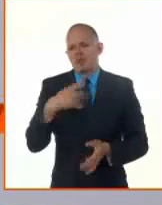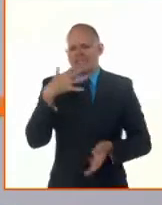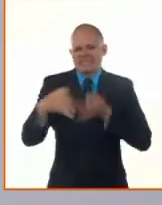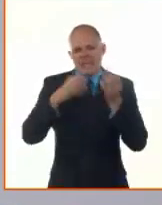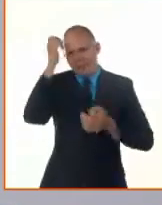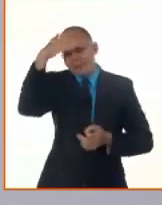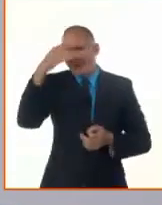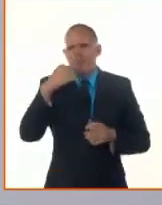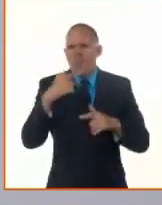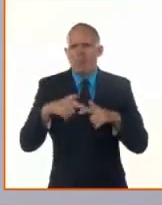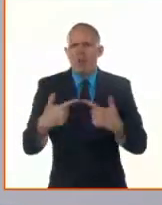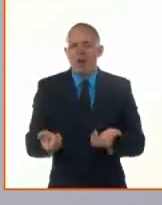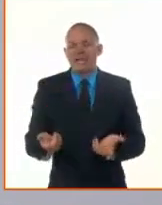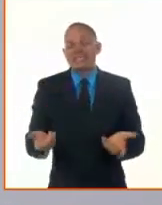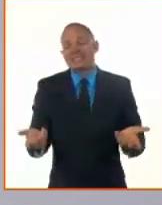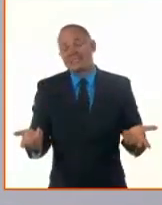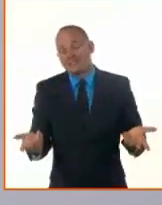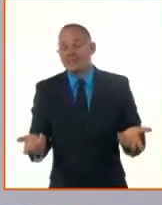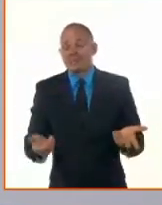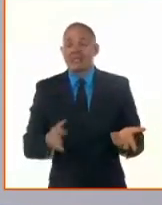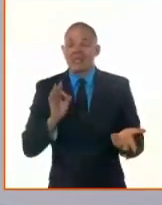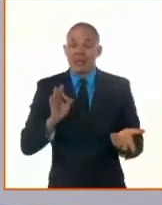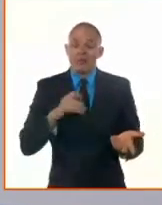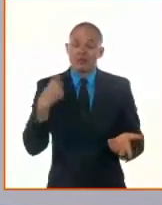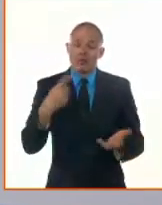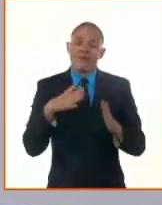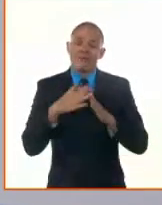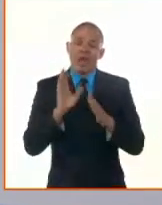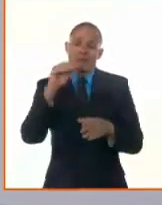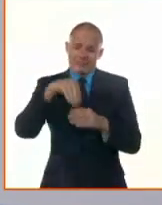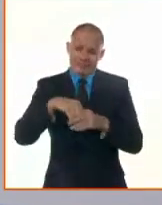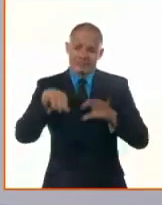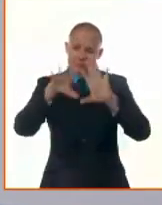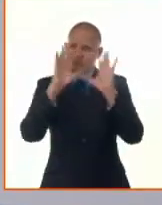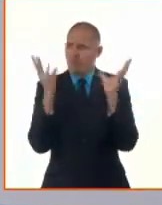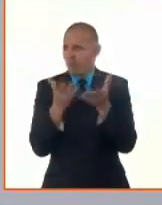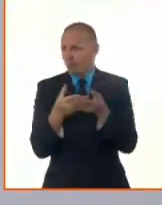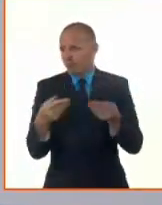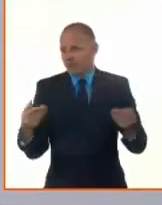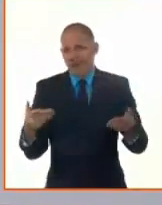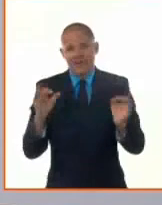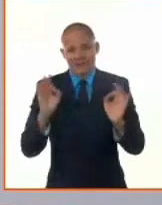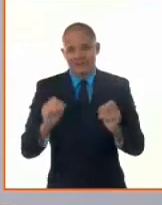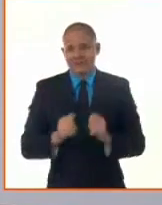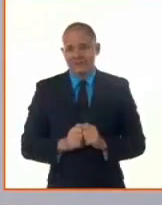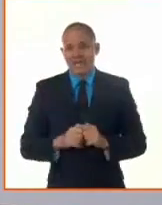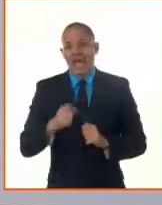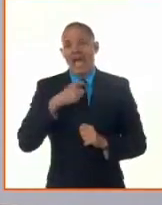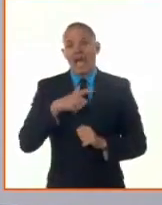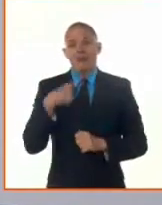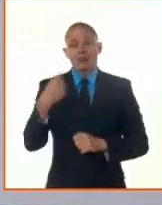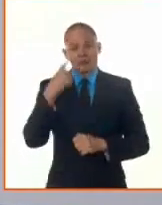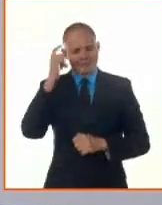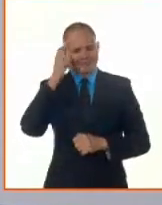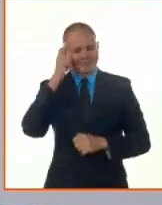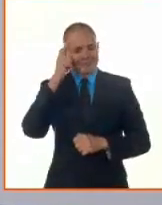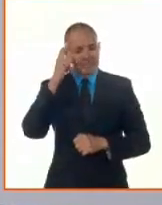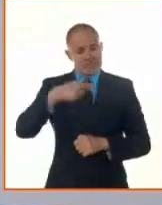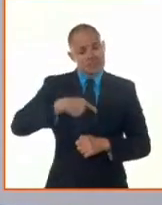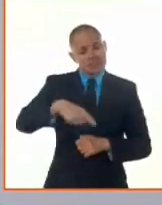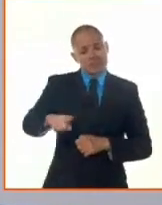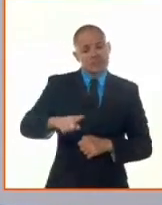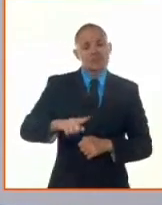bien o para mal En este planeta que vivimos el que el que gane la presidencia de Estados Unidos puede